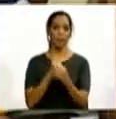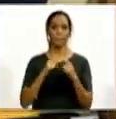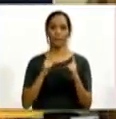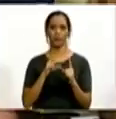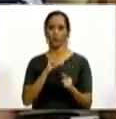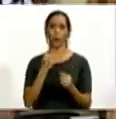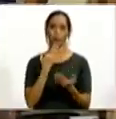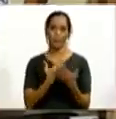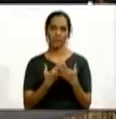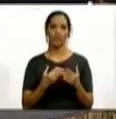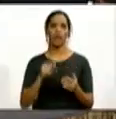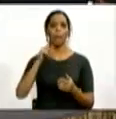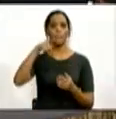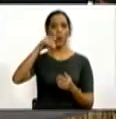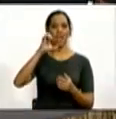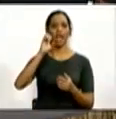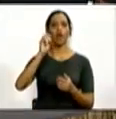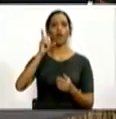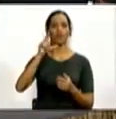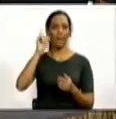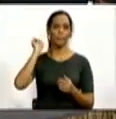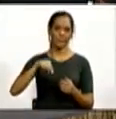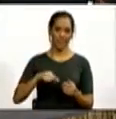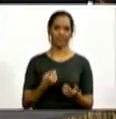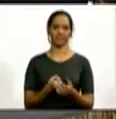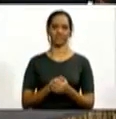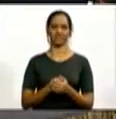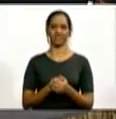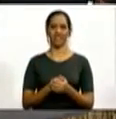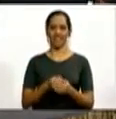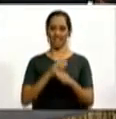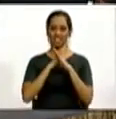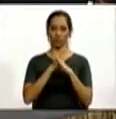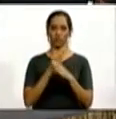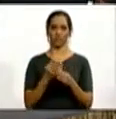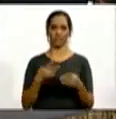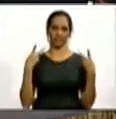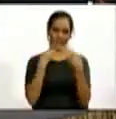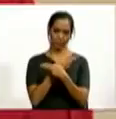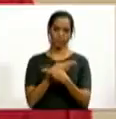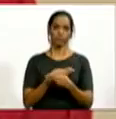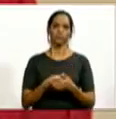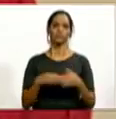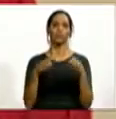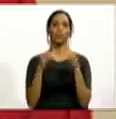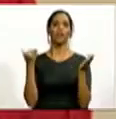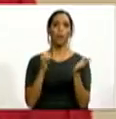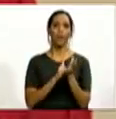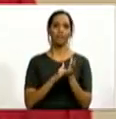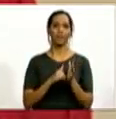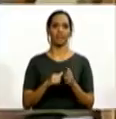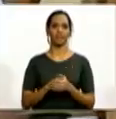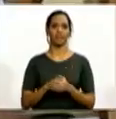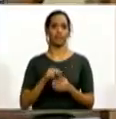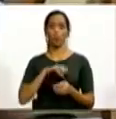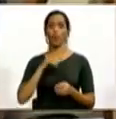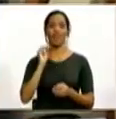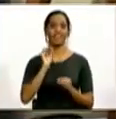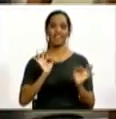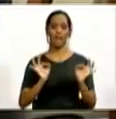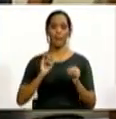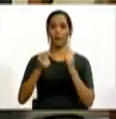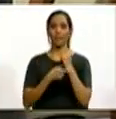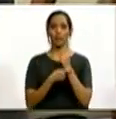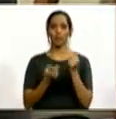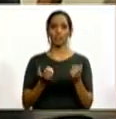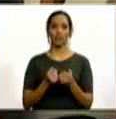Patricia Poleo también la censuran. Claro, ¿qué te parece? Pero los grupitos de WhatsApp y que... No pueden denunciar nada que tenga que ver con Guaidó, porque si no,